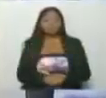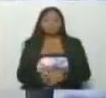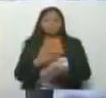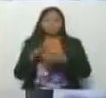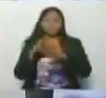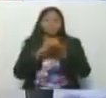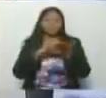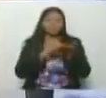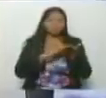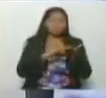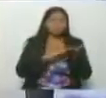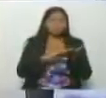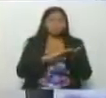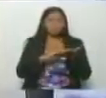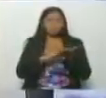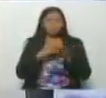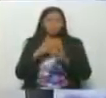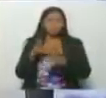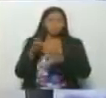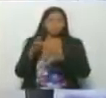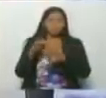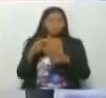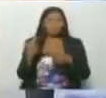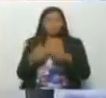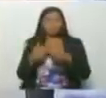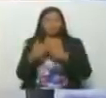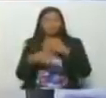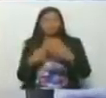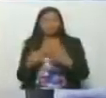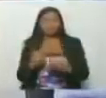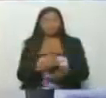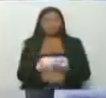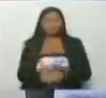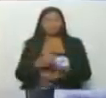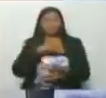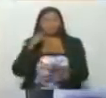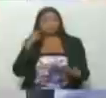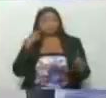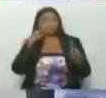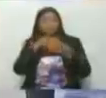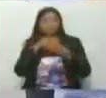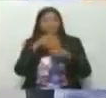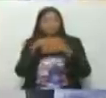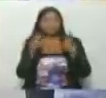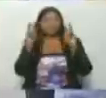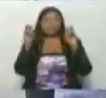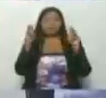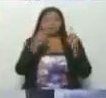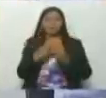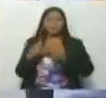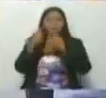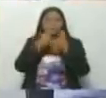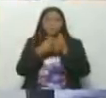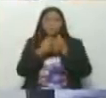recuperación plena de los vínculos los ingresos petroleros cual no enfoca hacia una nueva economía ya no será tan